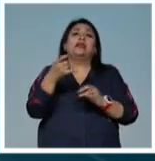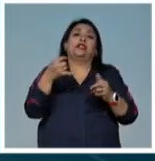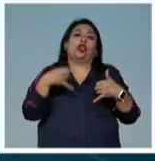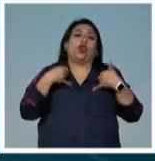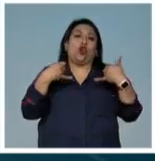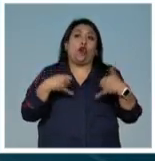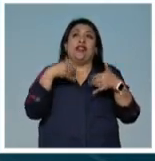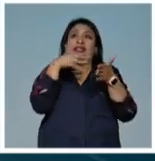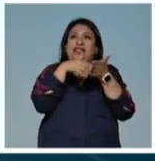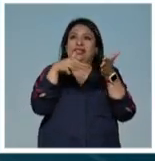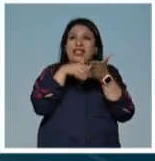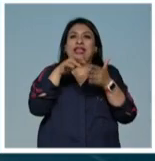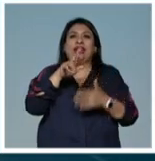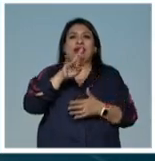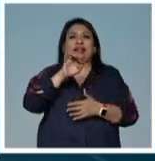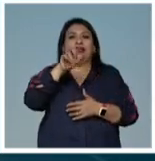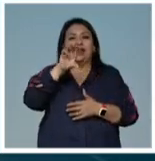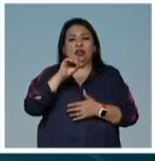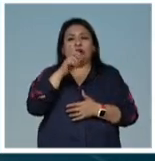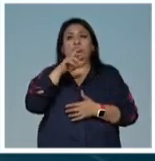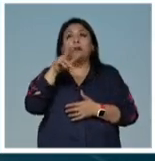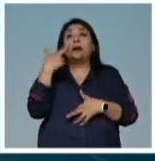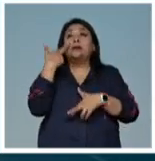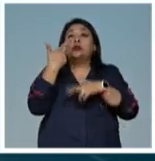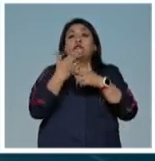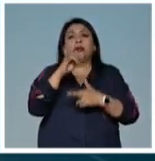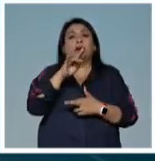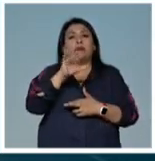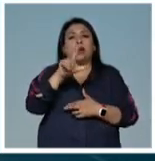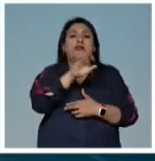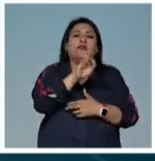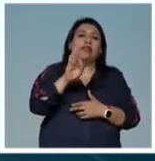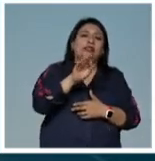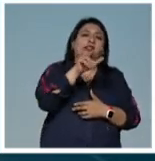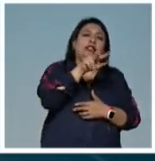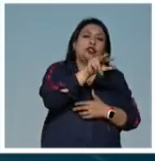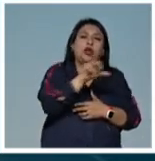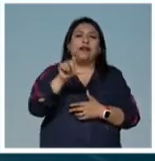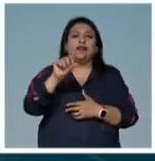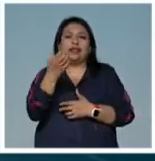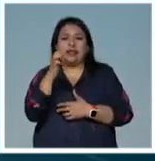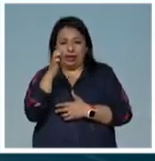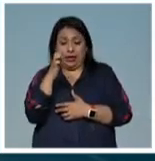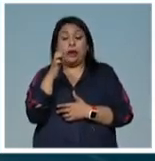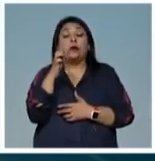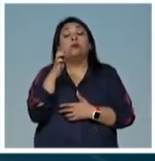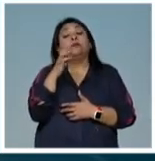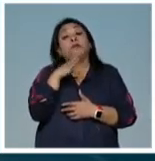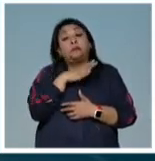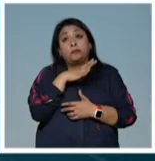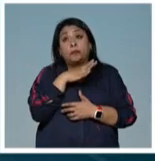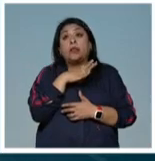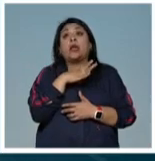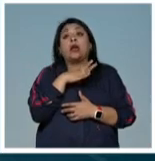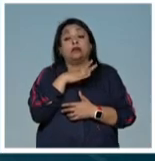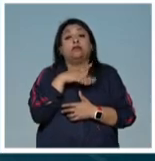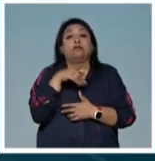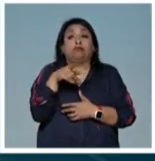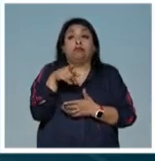Jóvenes Leen a Ricardo Garibay, organizado por el IMBAL del 18 al 20 de enero, en el que se va a